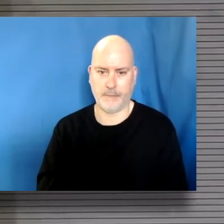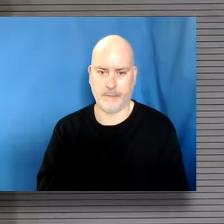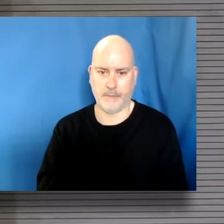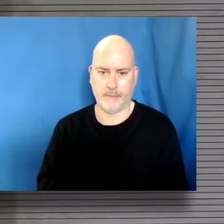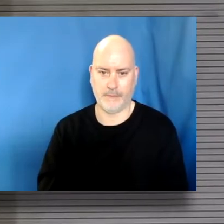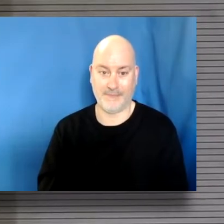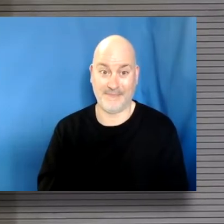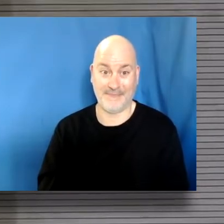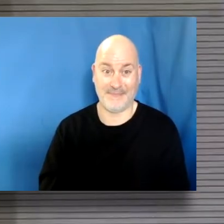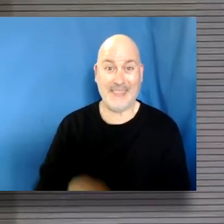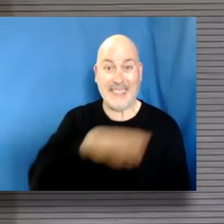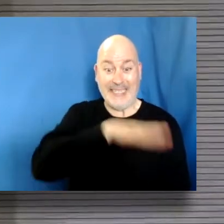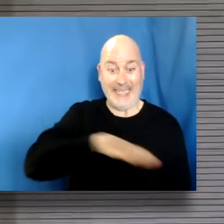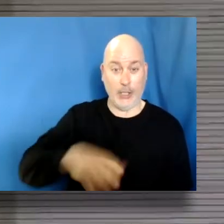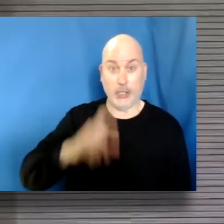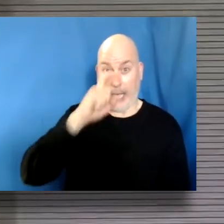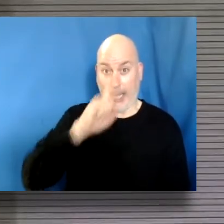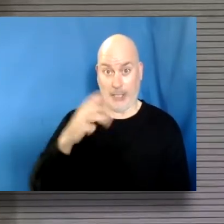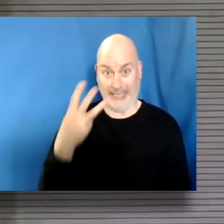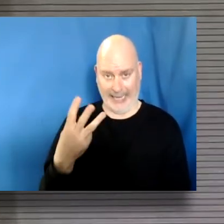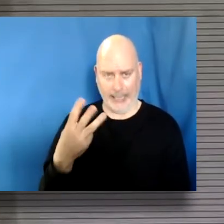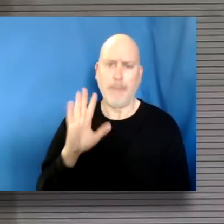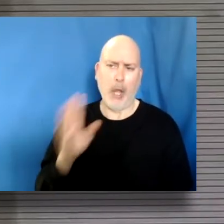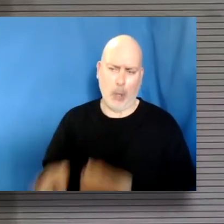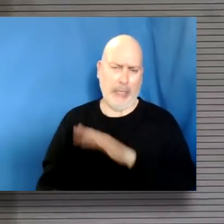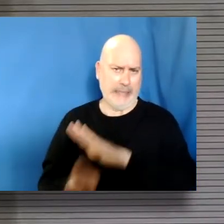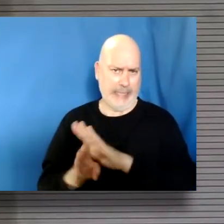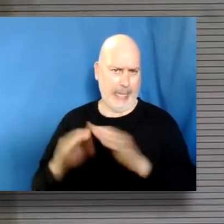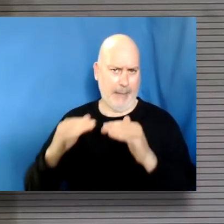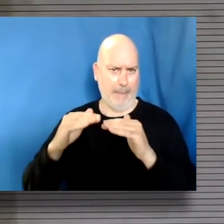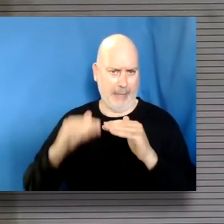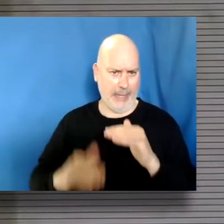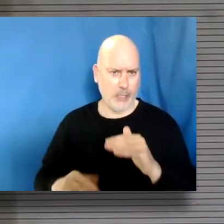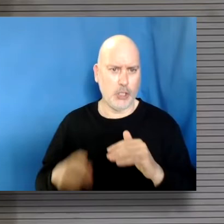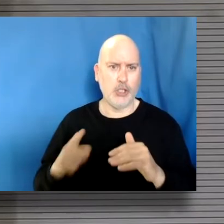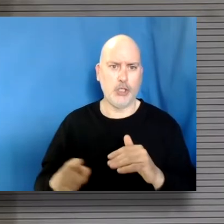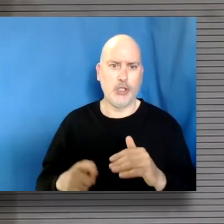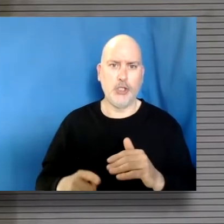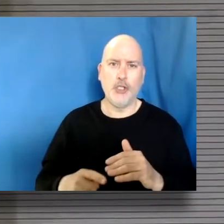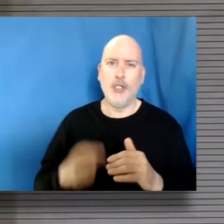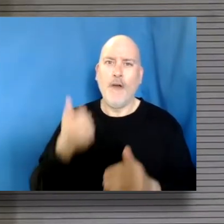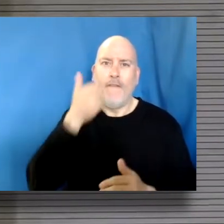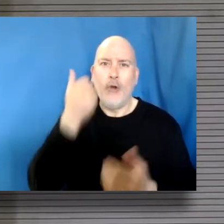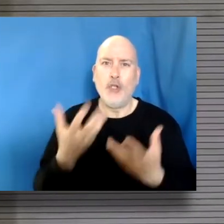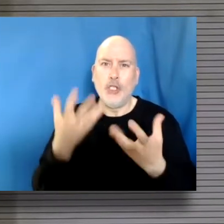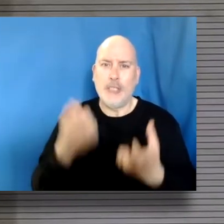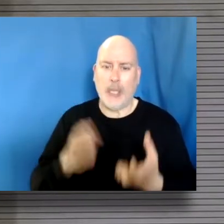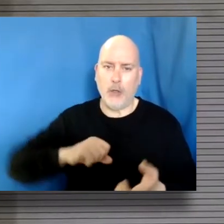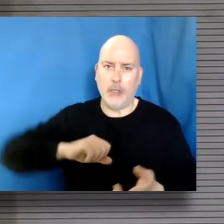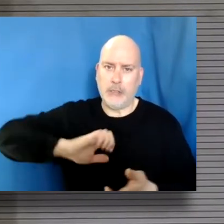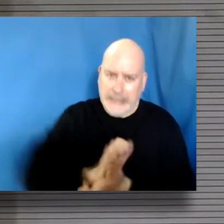caso de niños mayores de 3 años, pero que aún son pequeños, ¿se recomienda machacar los frutos secos o se les puede dar enteros?